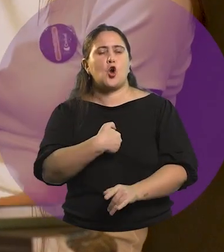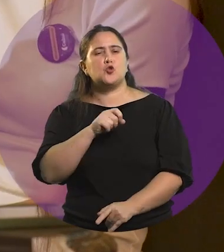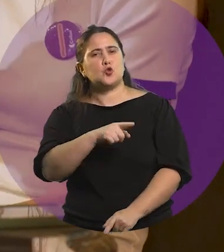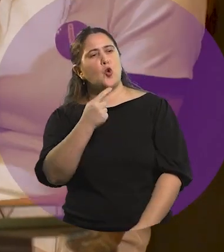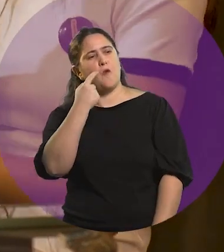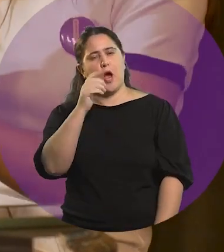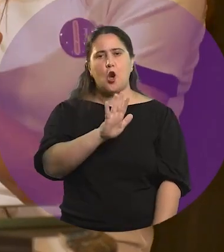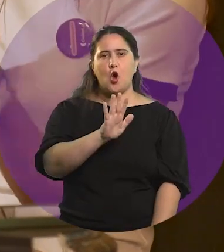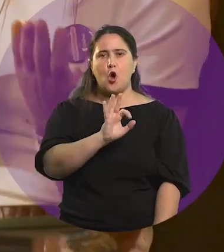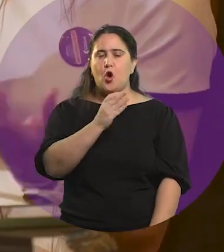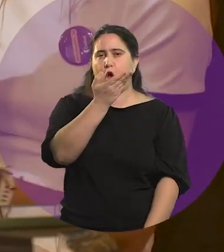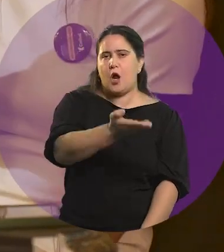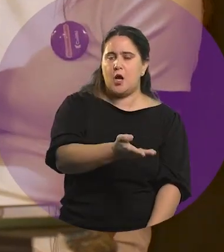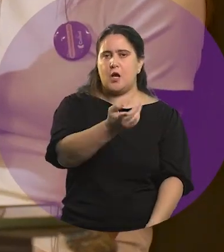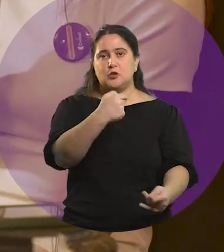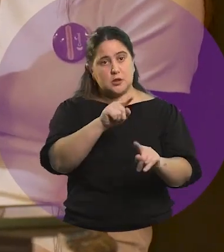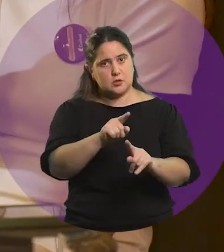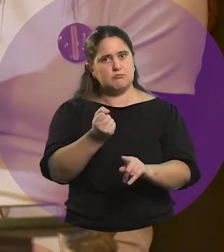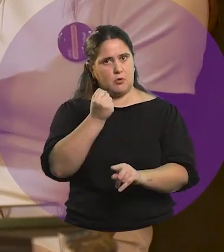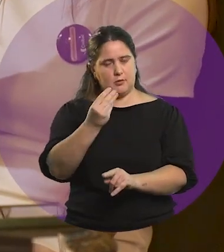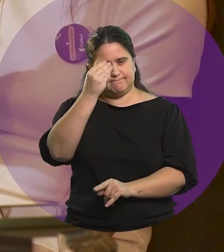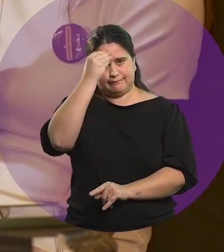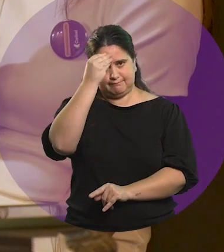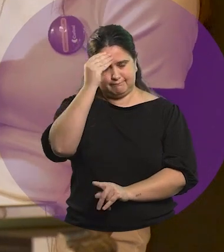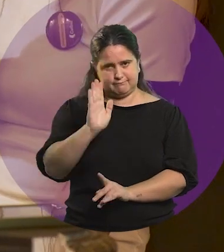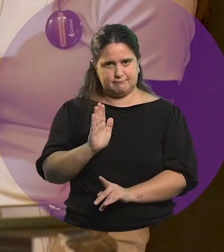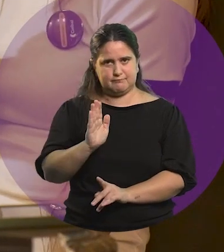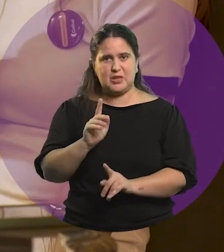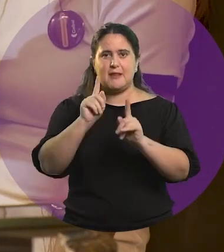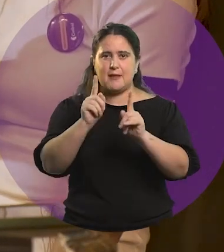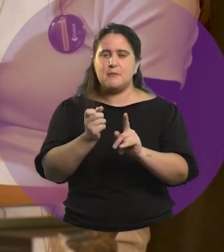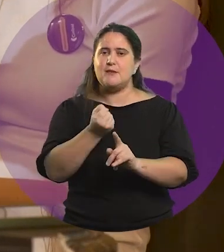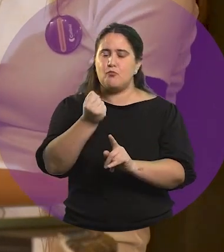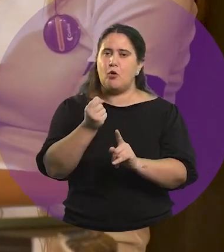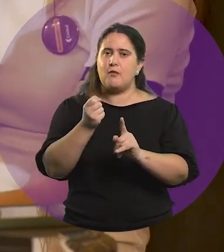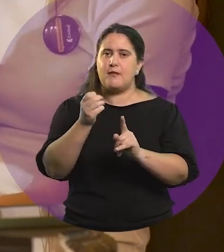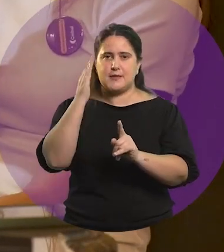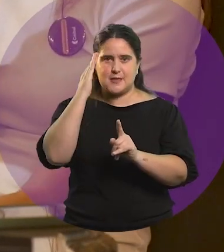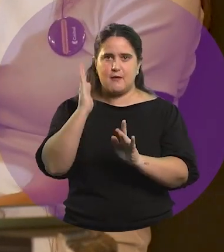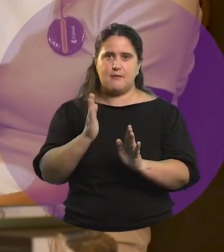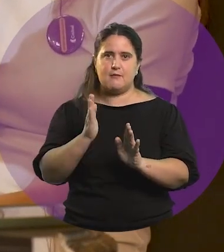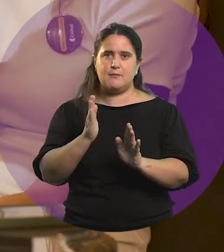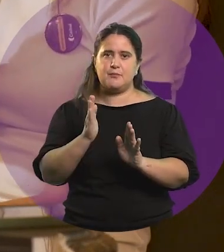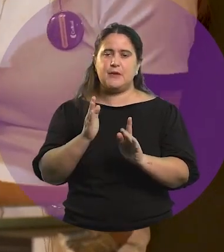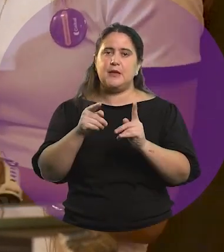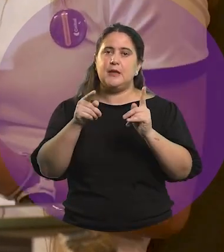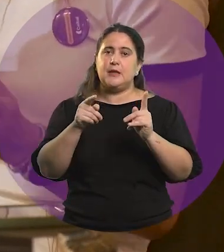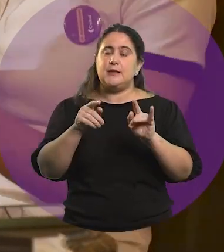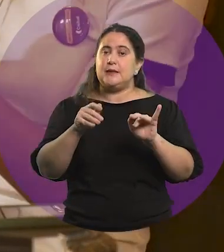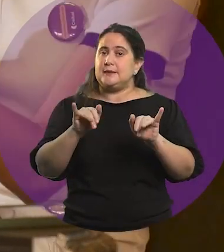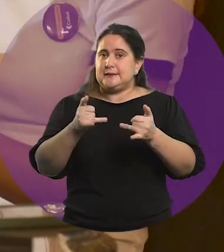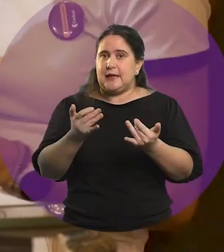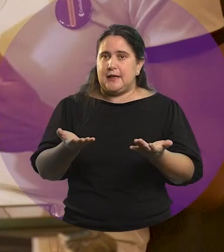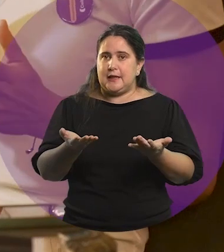con protagonistas. Esas cosas hay que tenerlas en cuenta. Hay que tener en cuenta también que